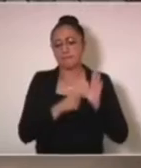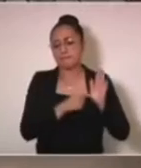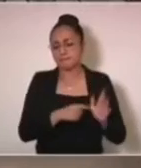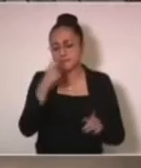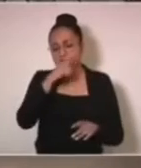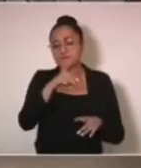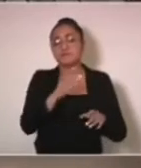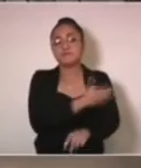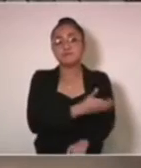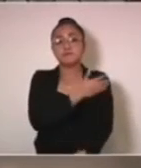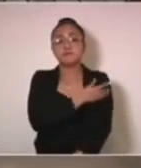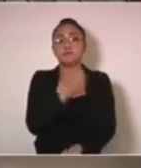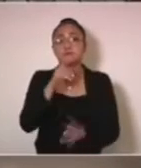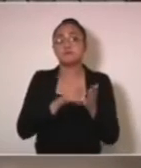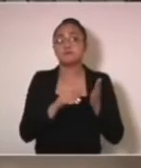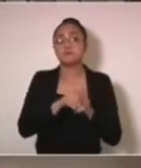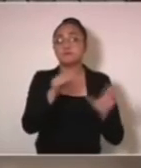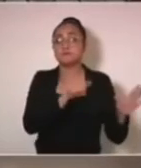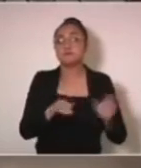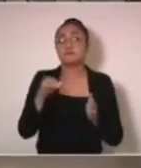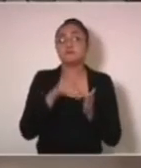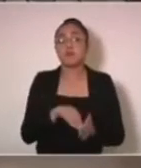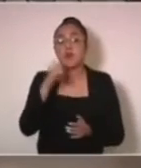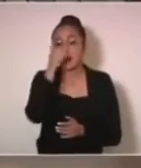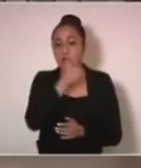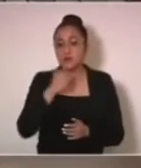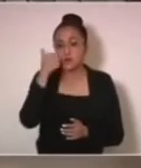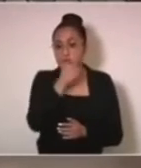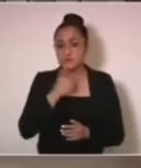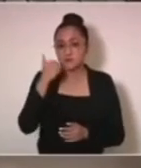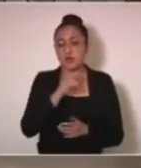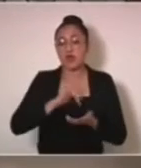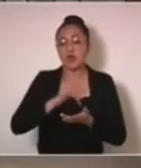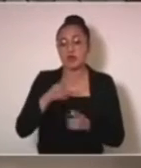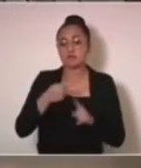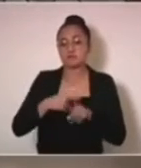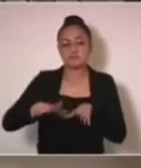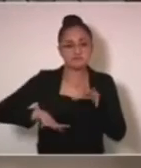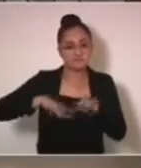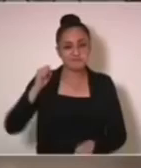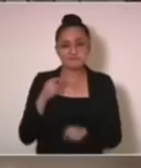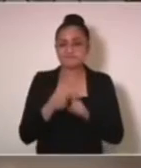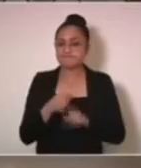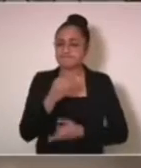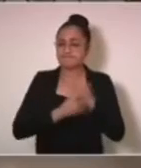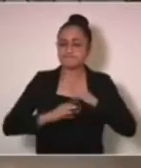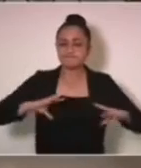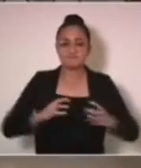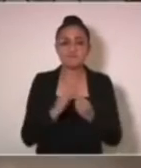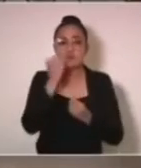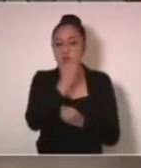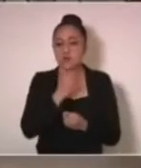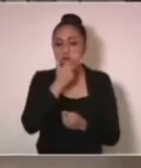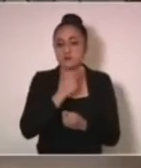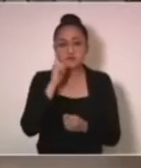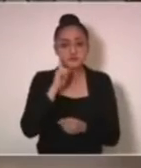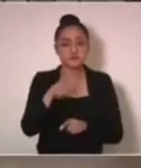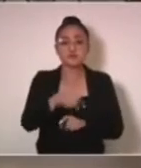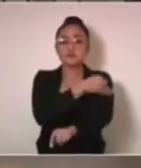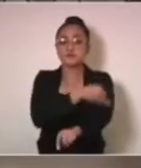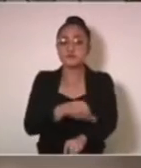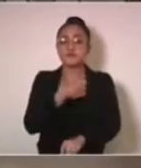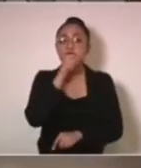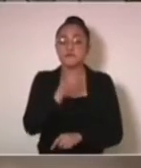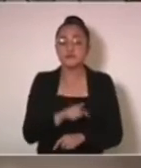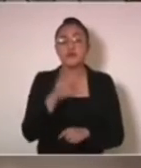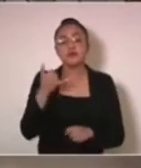a más de 1,600,000 alumnos, gracias al esfuerzo conjunto de alumnas, alumnos, familias